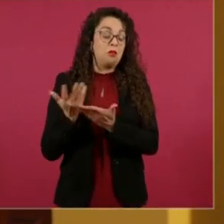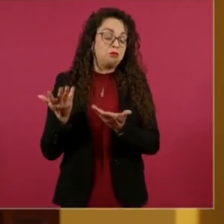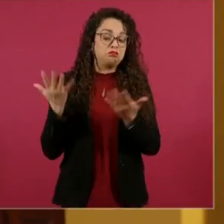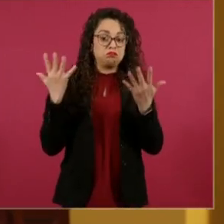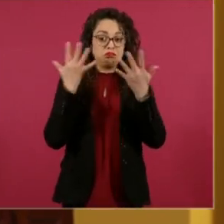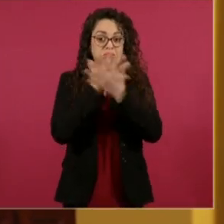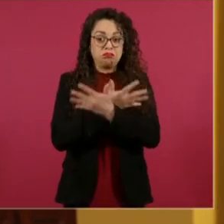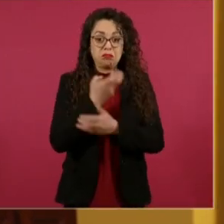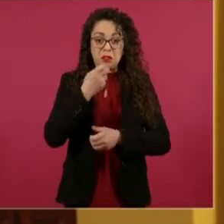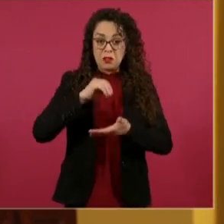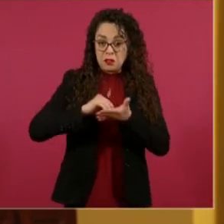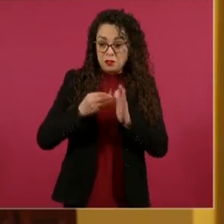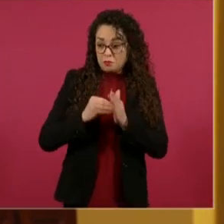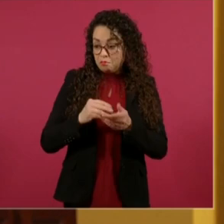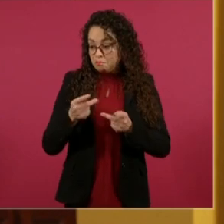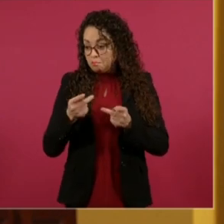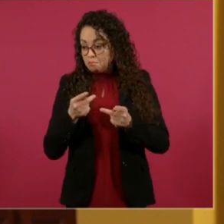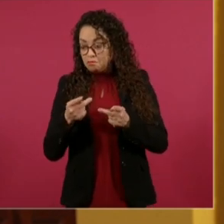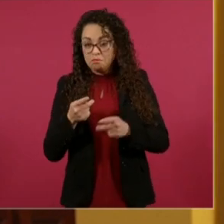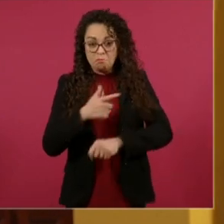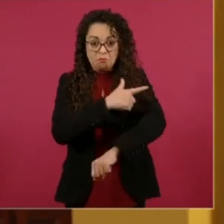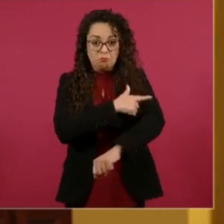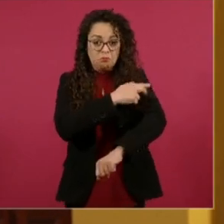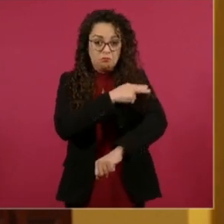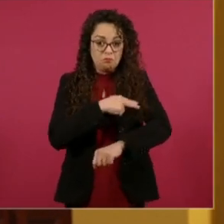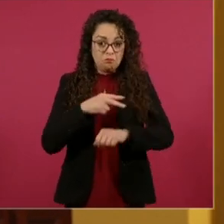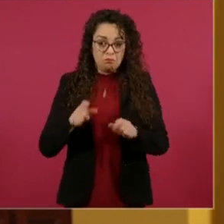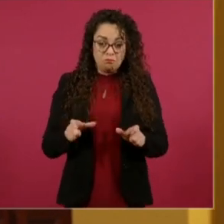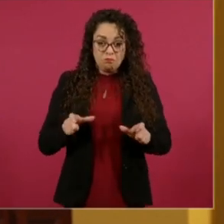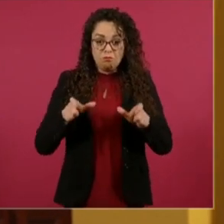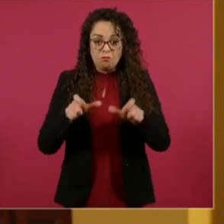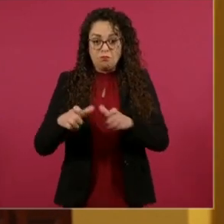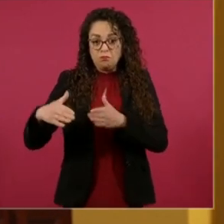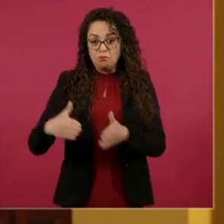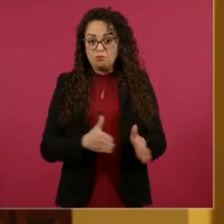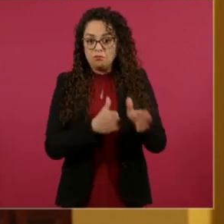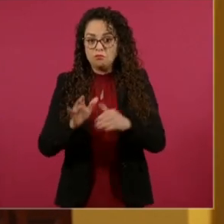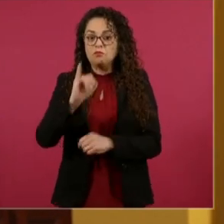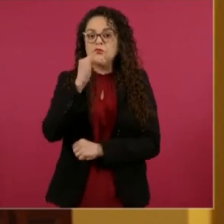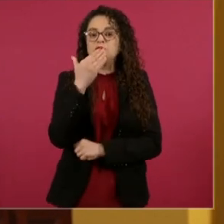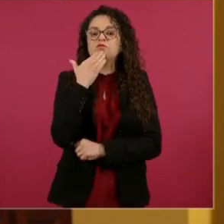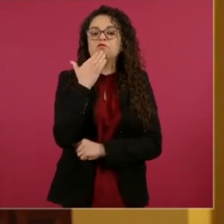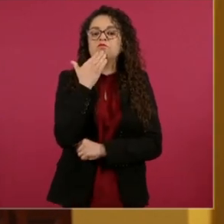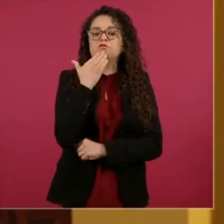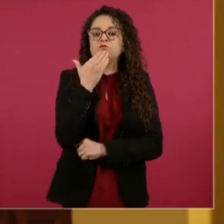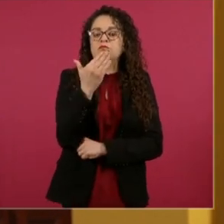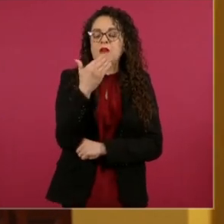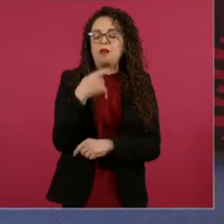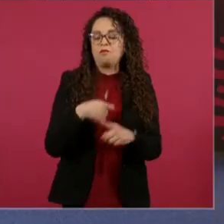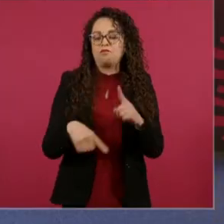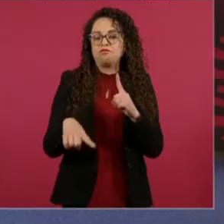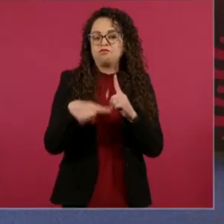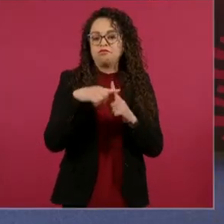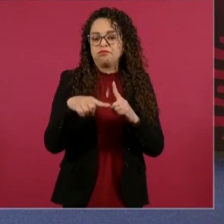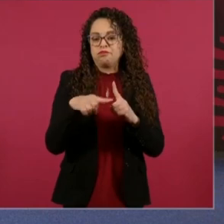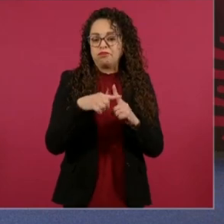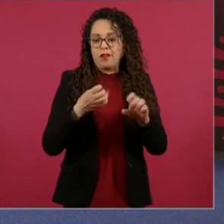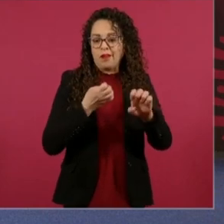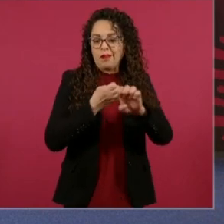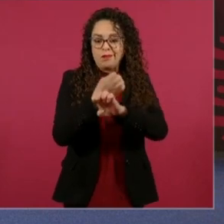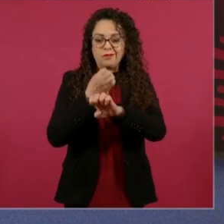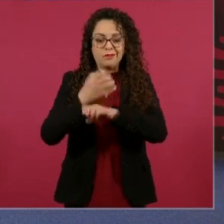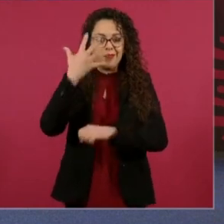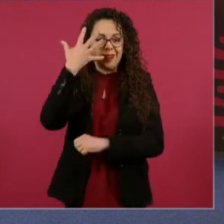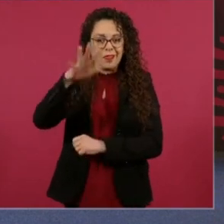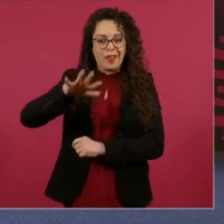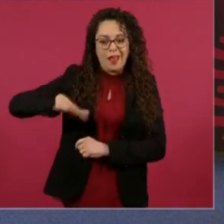la estrategia que está aplicando Guardia Nacional en la carretera, en las carreteras, en esos 10 estados que citamos.